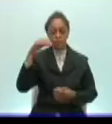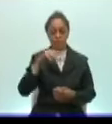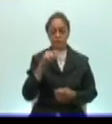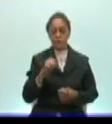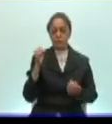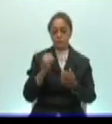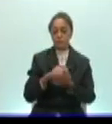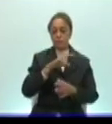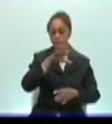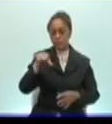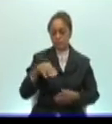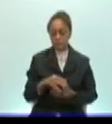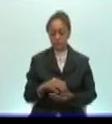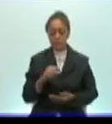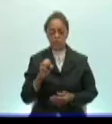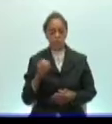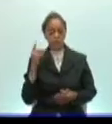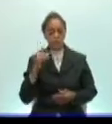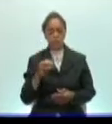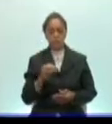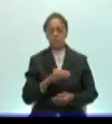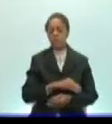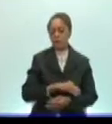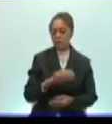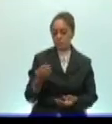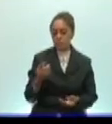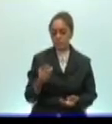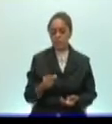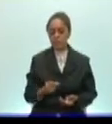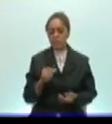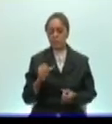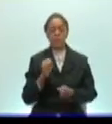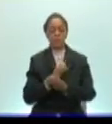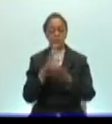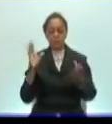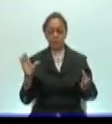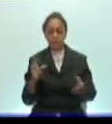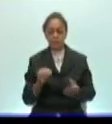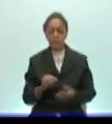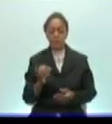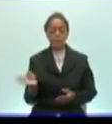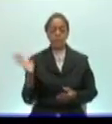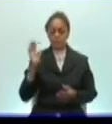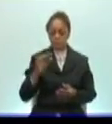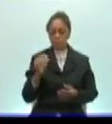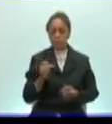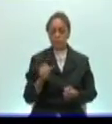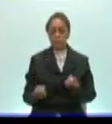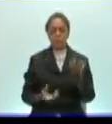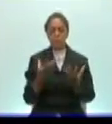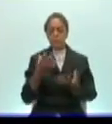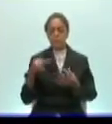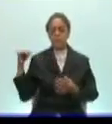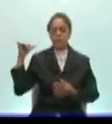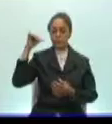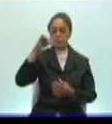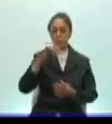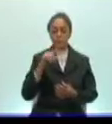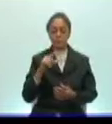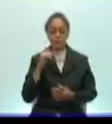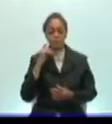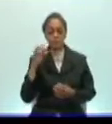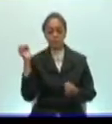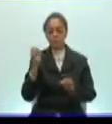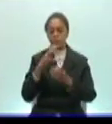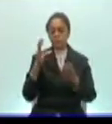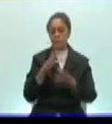tiró un avión nuestro. Cuando procedí a acostarme nuevamente, las explosiones volvieron y el fuego antiaéreo más nutrido. Me di cuenta que era un